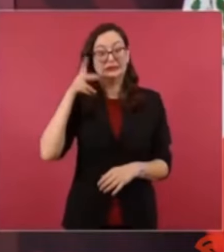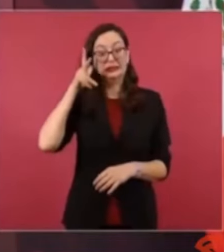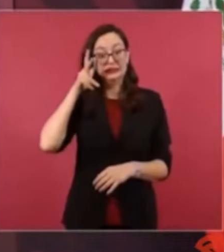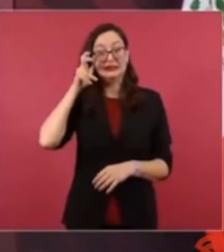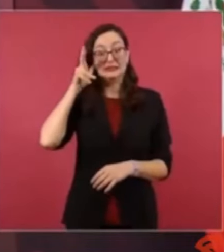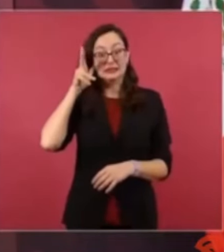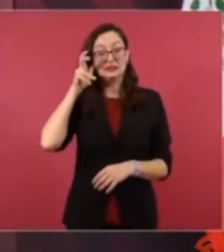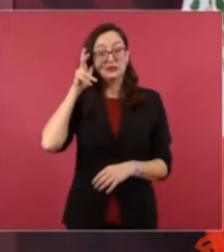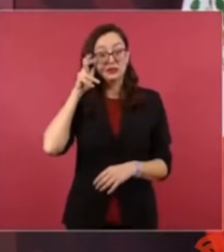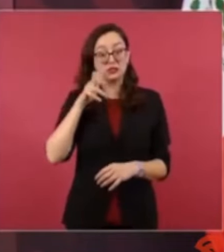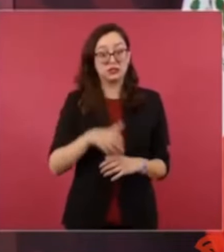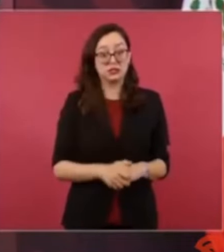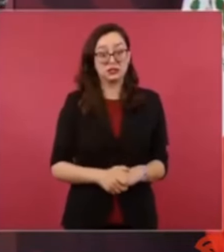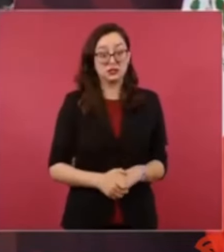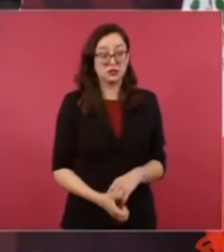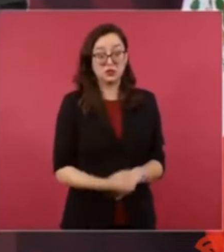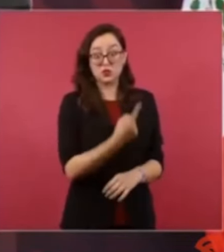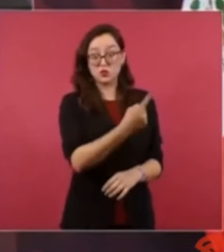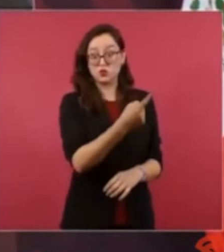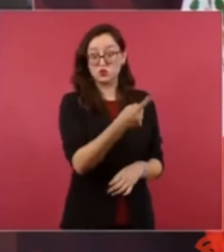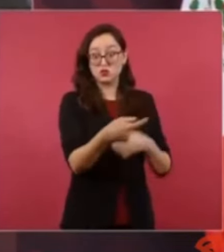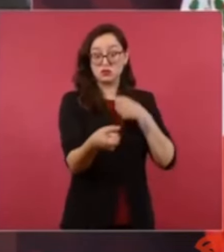había uno que decía,